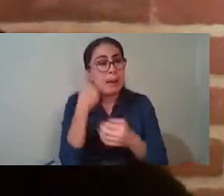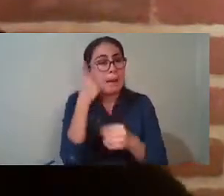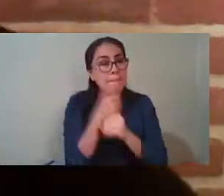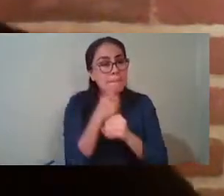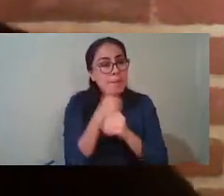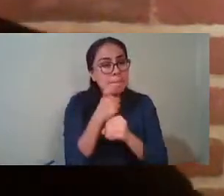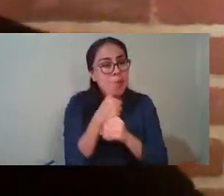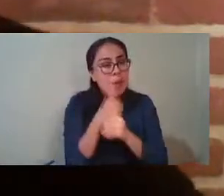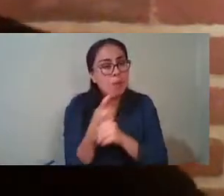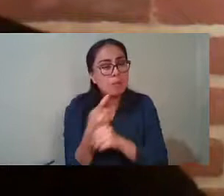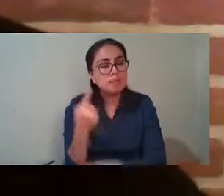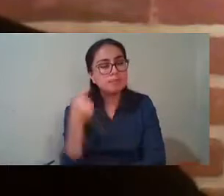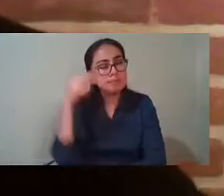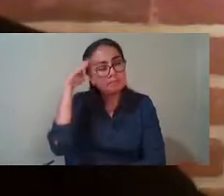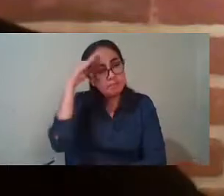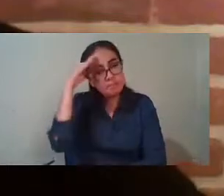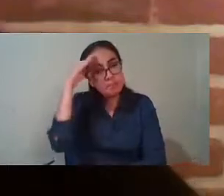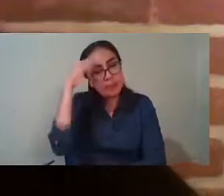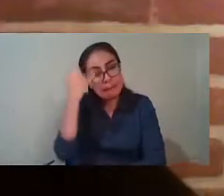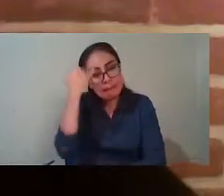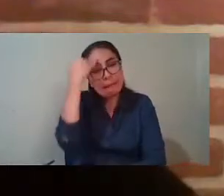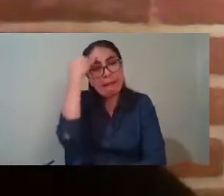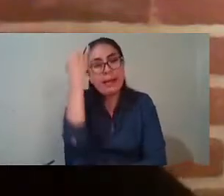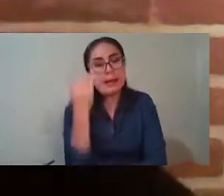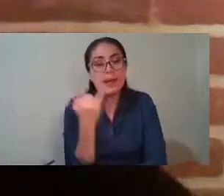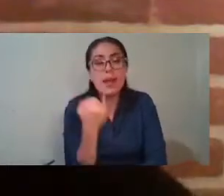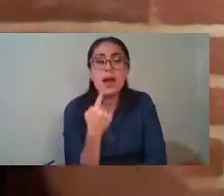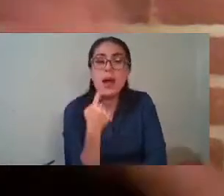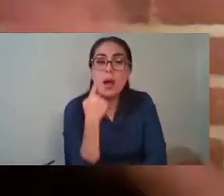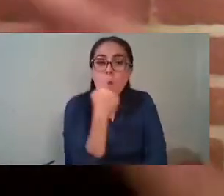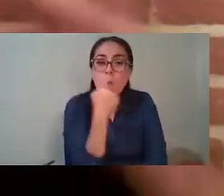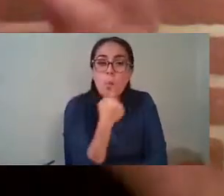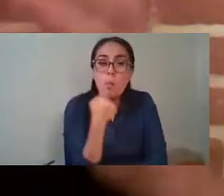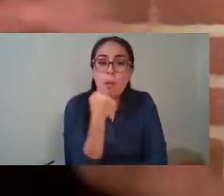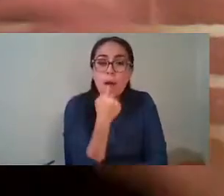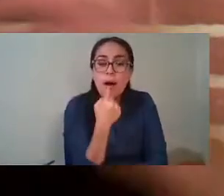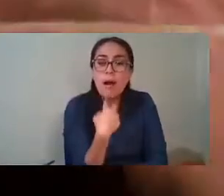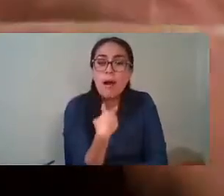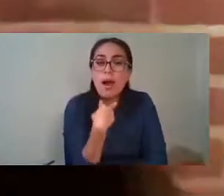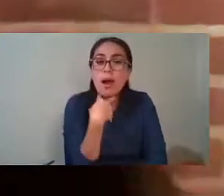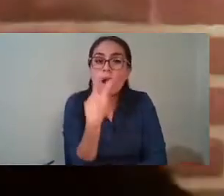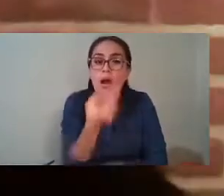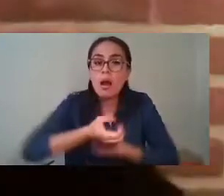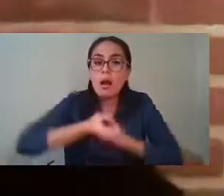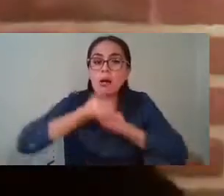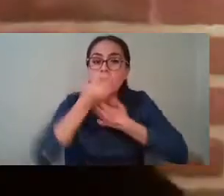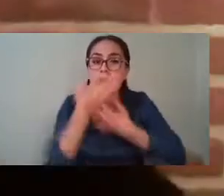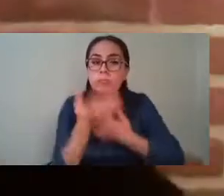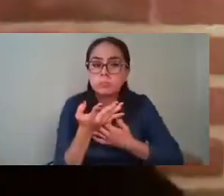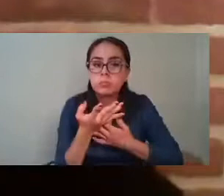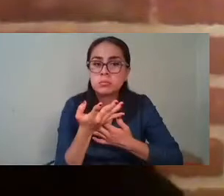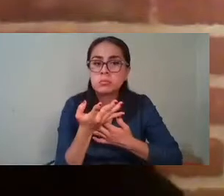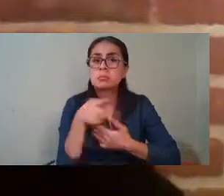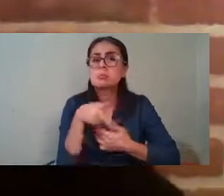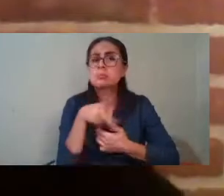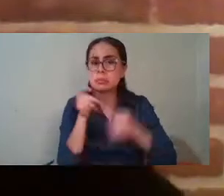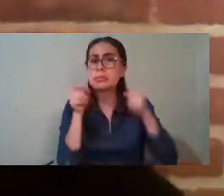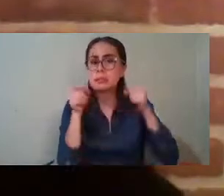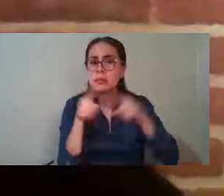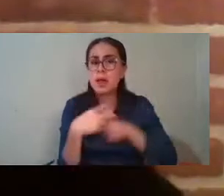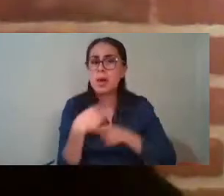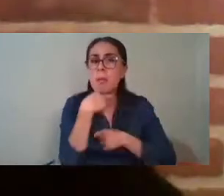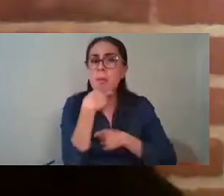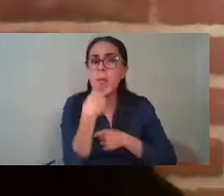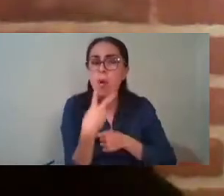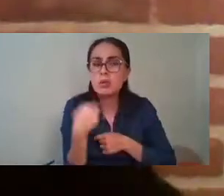Yo puedo decir, la boca piensa. La idea se hace en la boca piensa. El teatro se hace